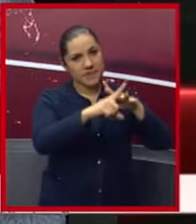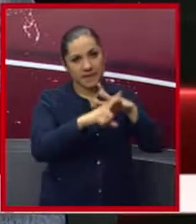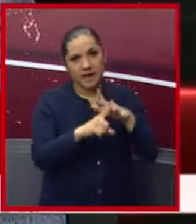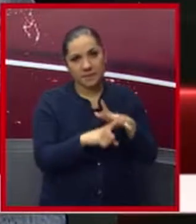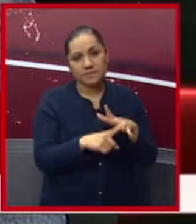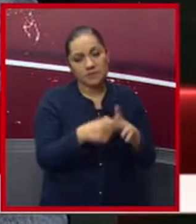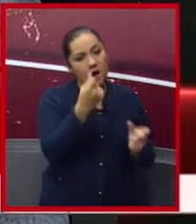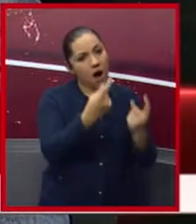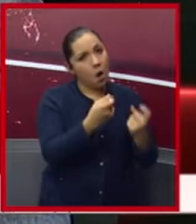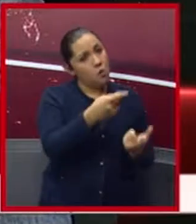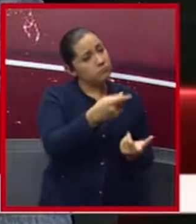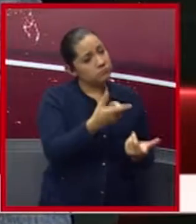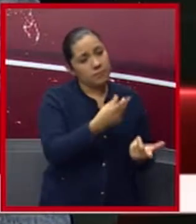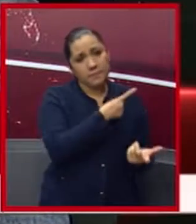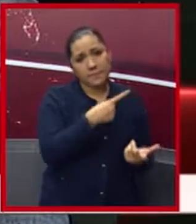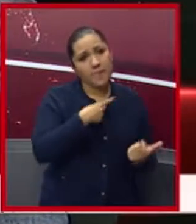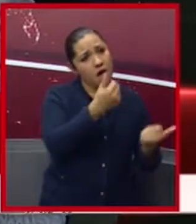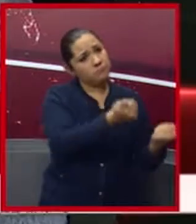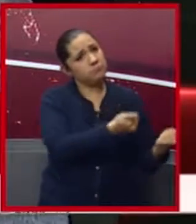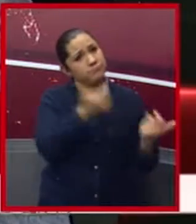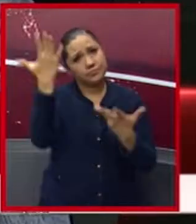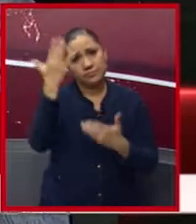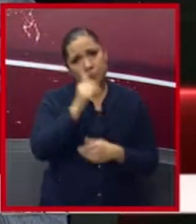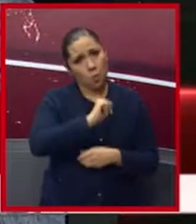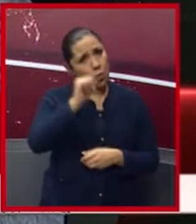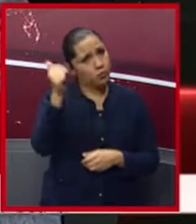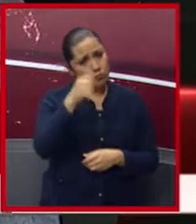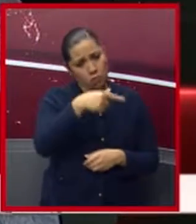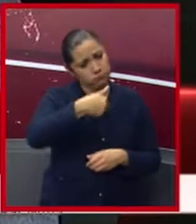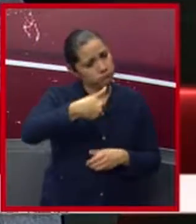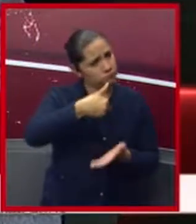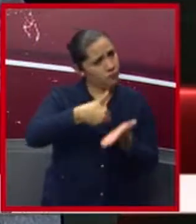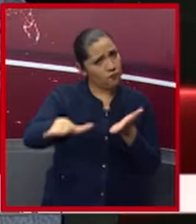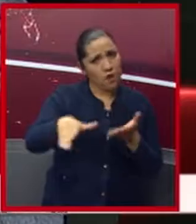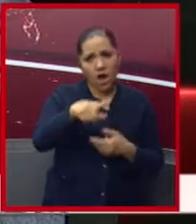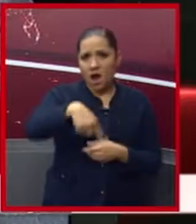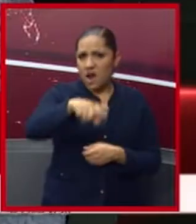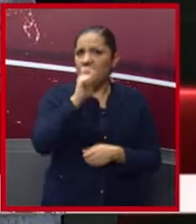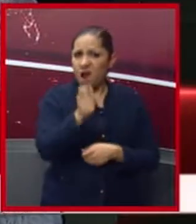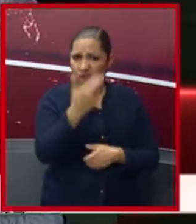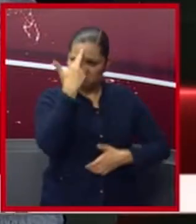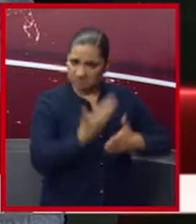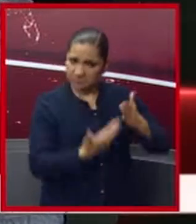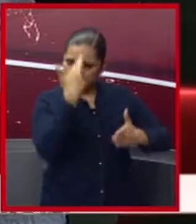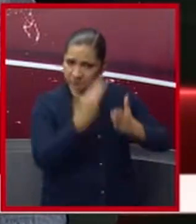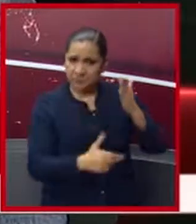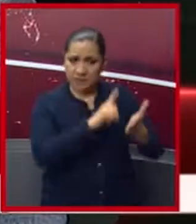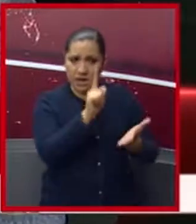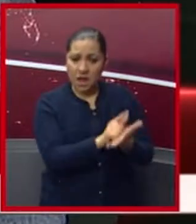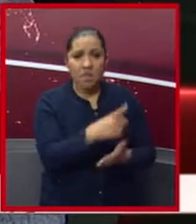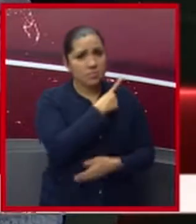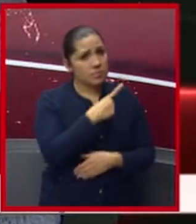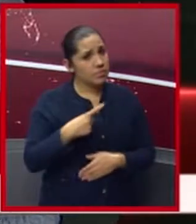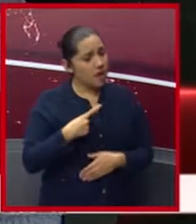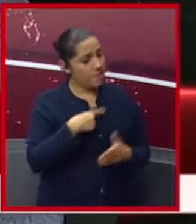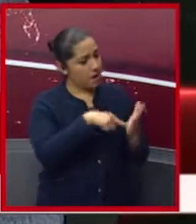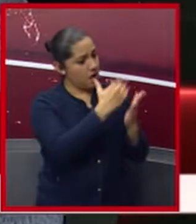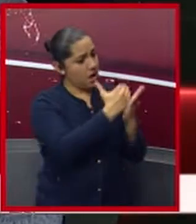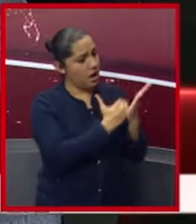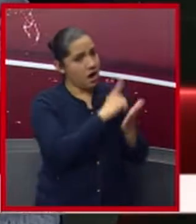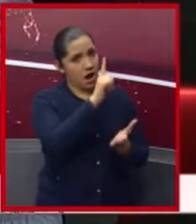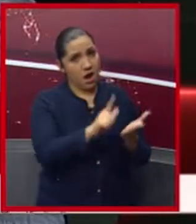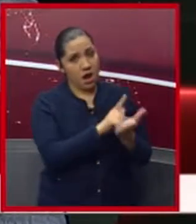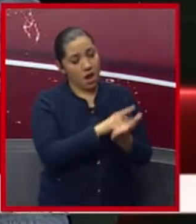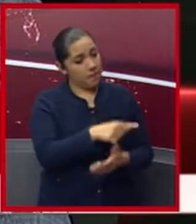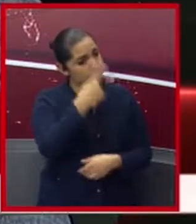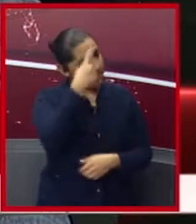son deportables como criminales, y querer hacer sentir todo el peso de la ley hacia ellos. Por